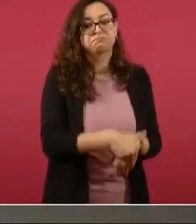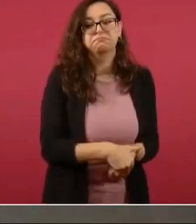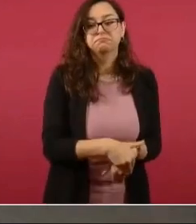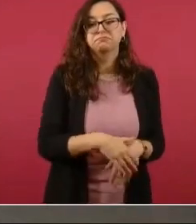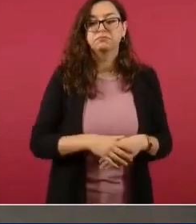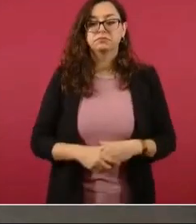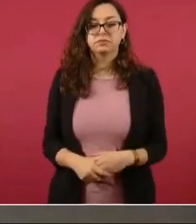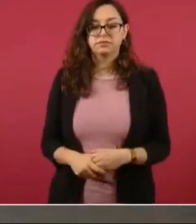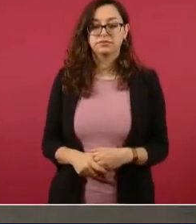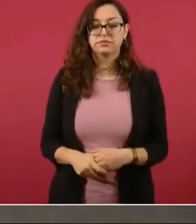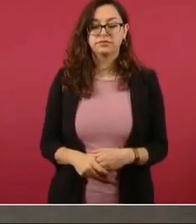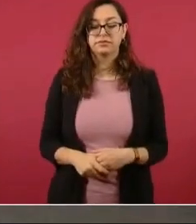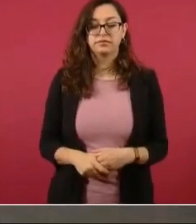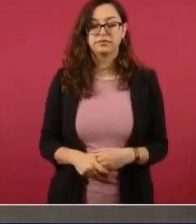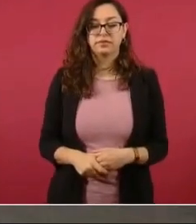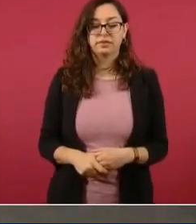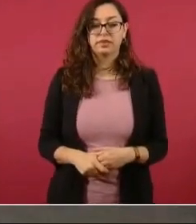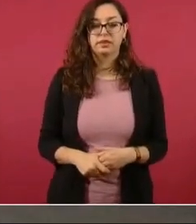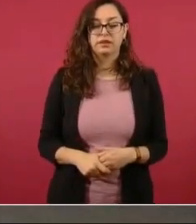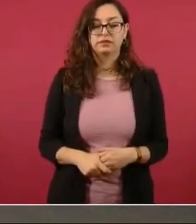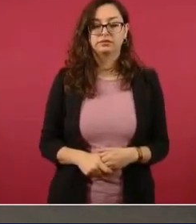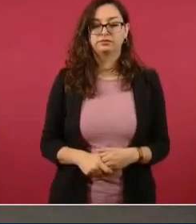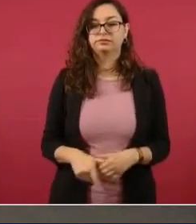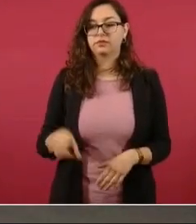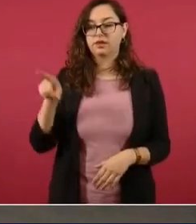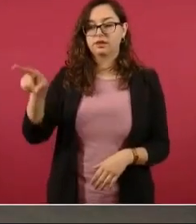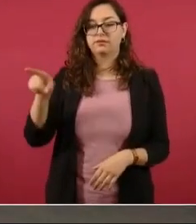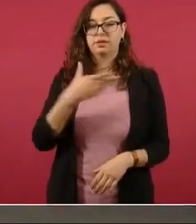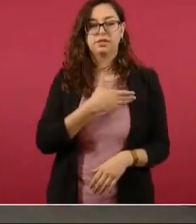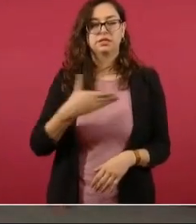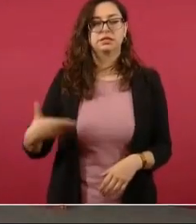El nieto del escritor